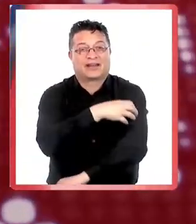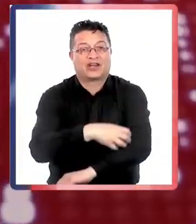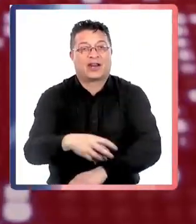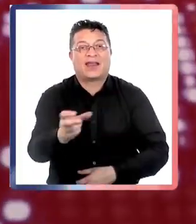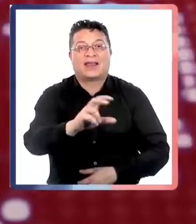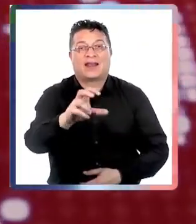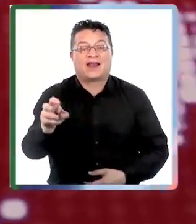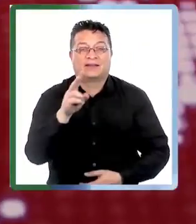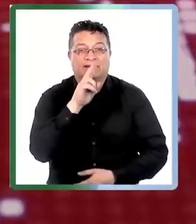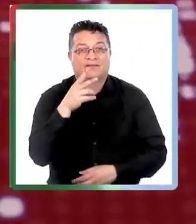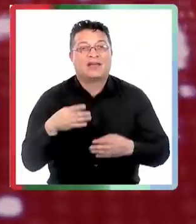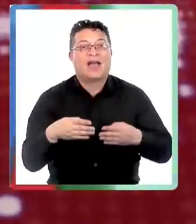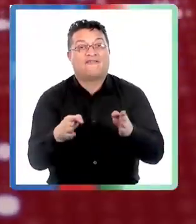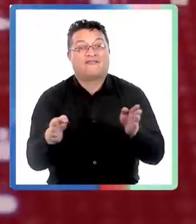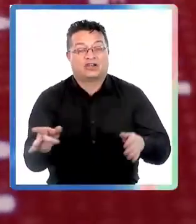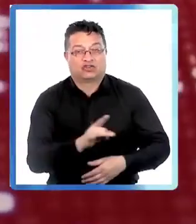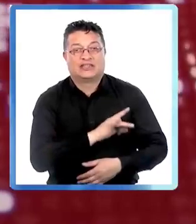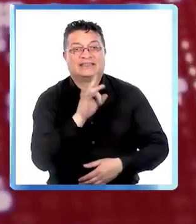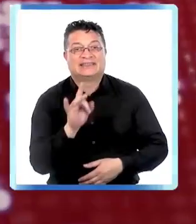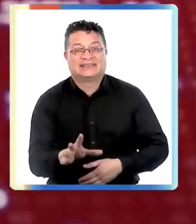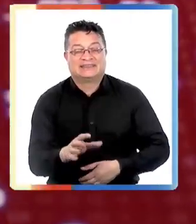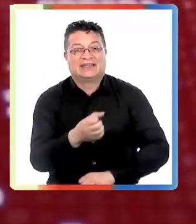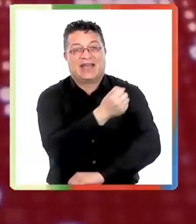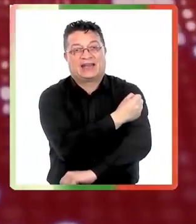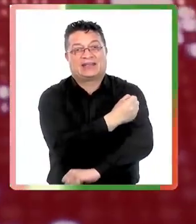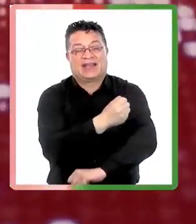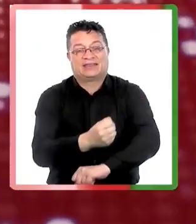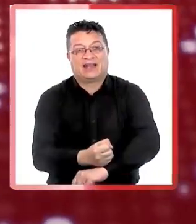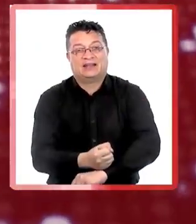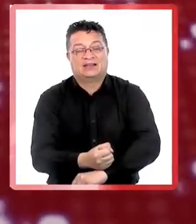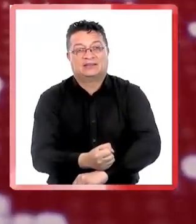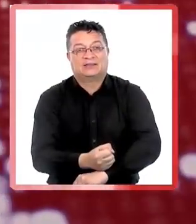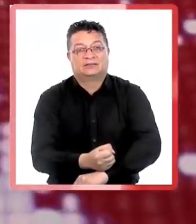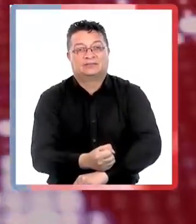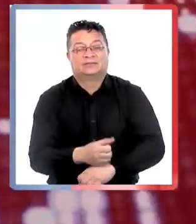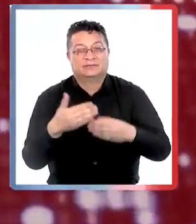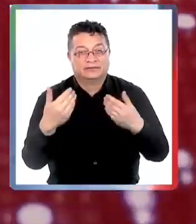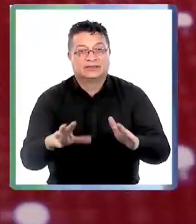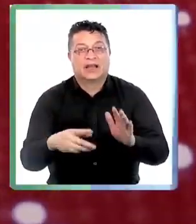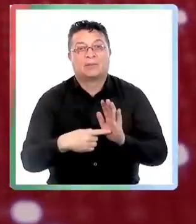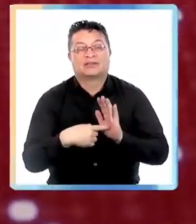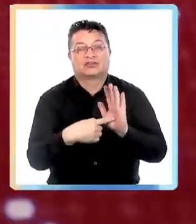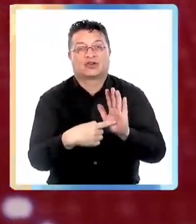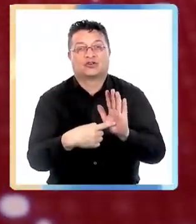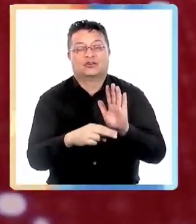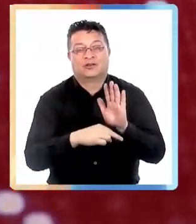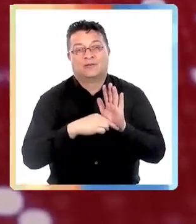Asociación Regional de Canales de Televisión de Señal Abierta de Chile, Arcatel,